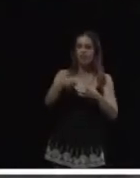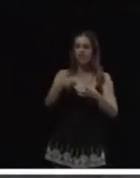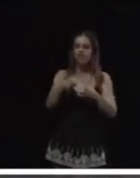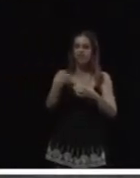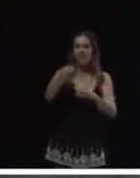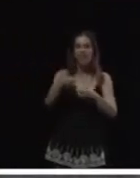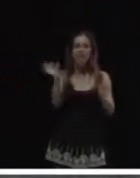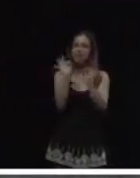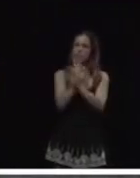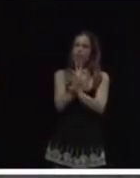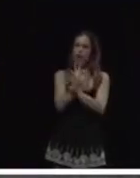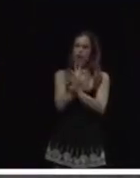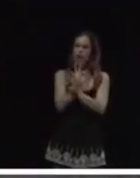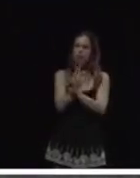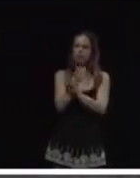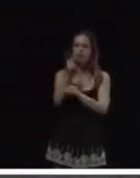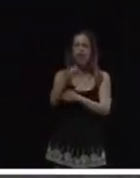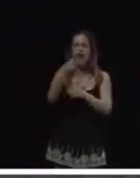equivocado.